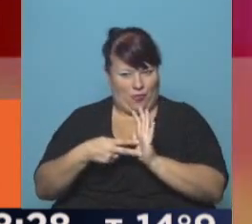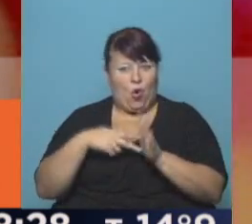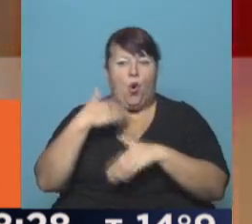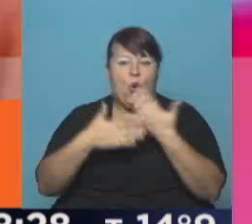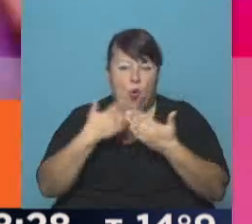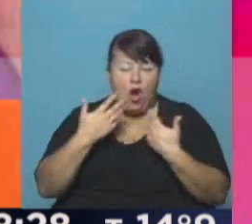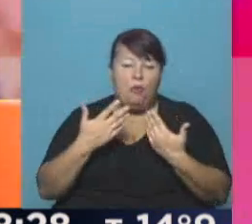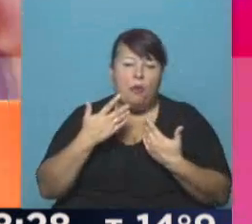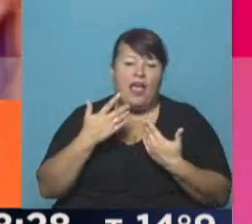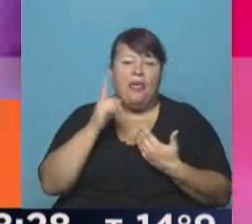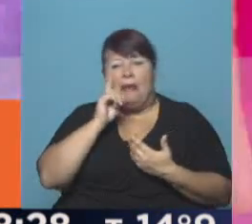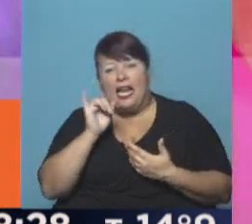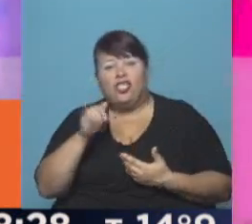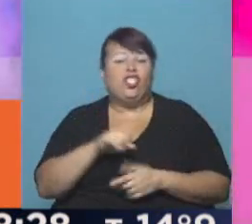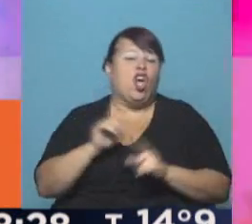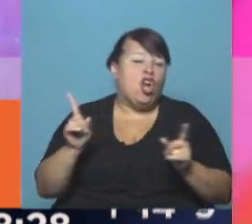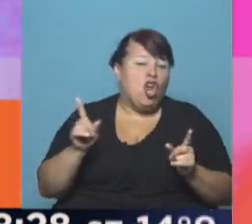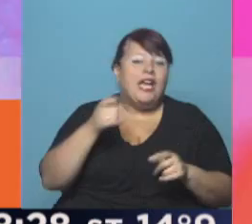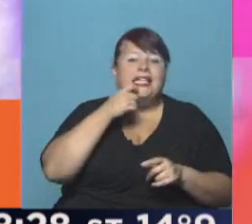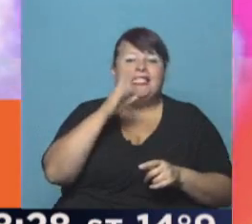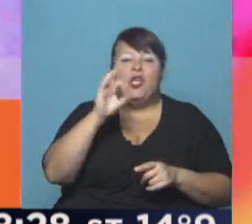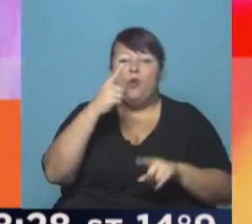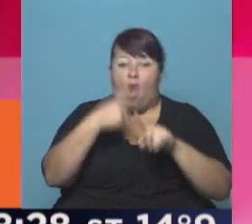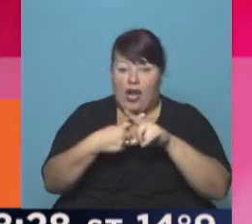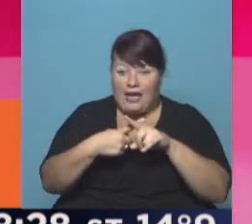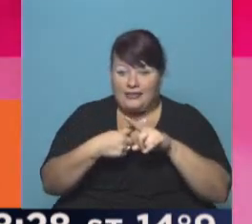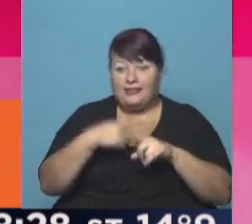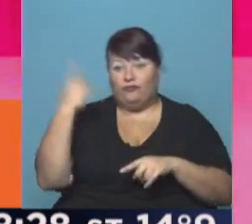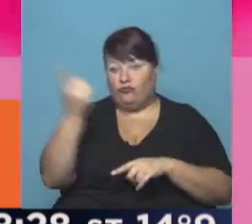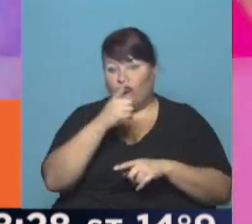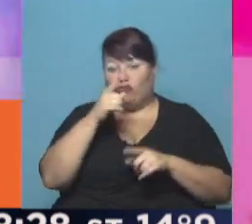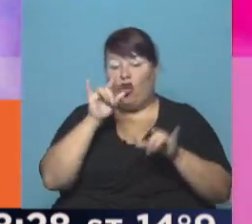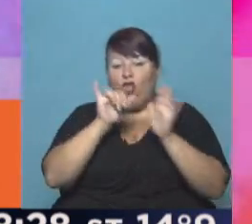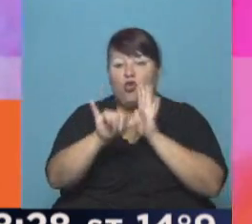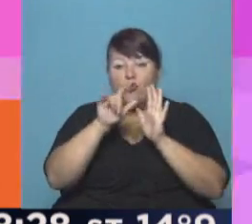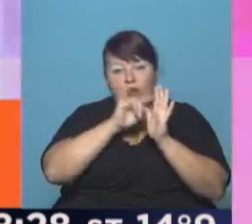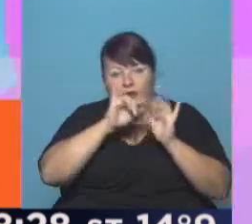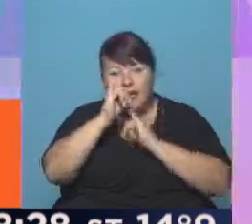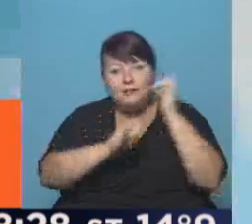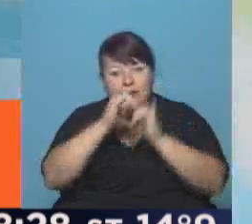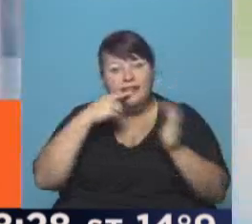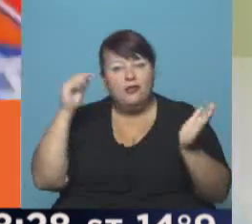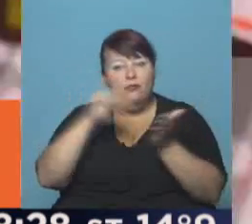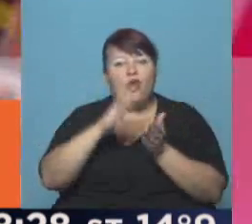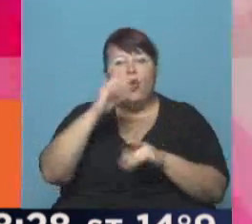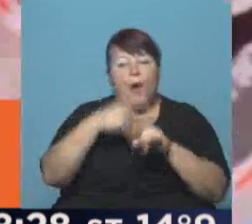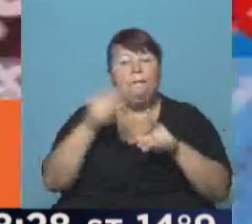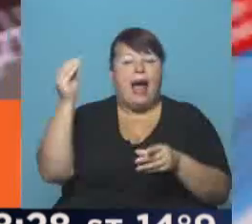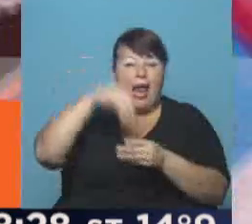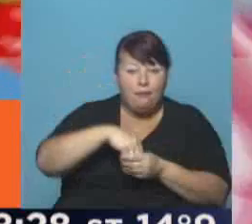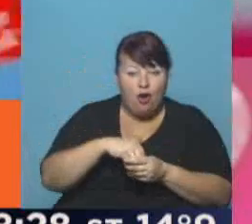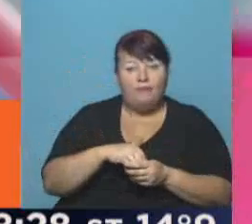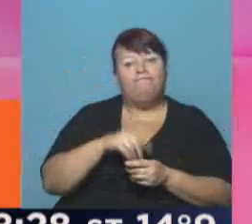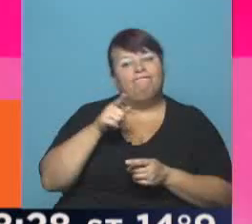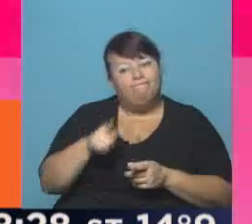puede no ser peligroso o serlo. Si se usa bórax, que es lo que en muchos tutoriales está puesto como para ser usado,